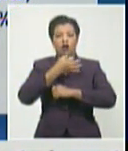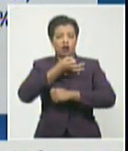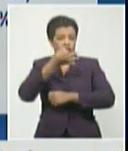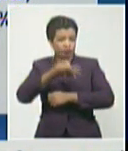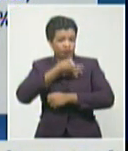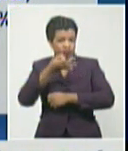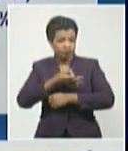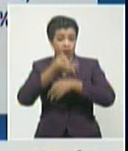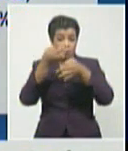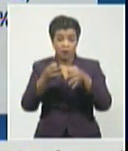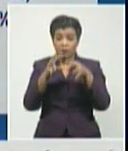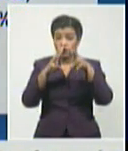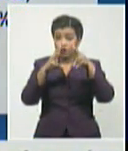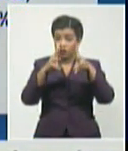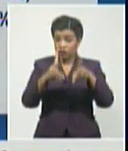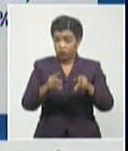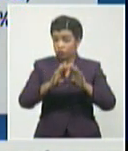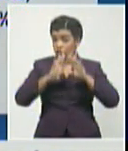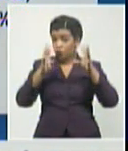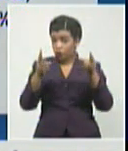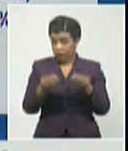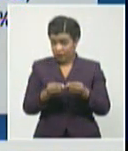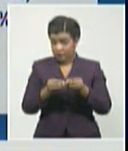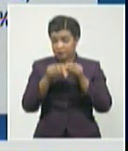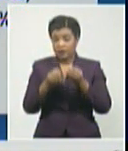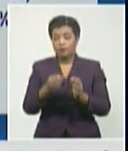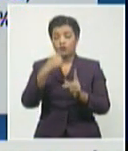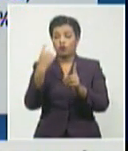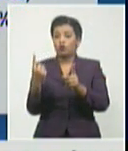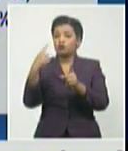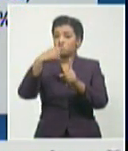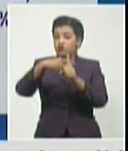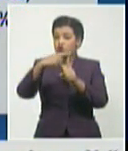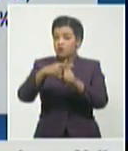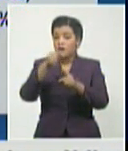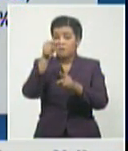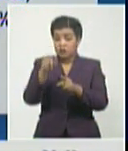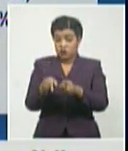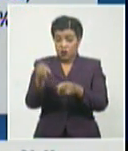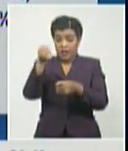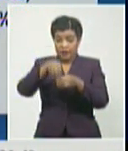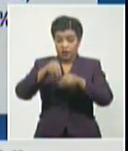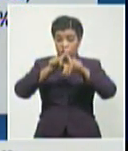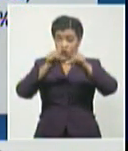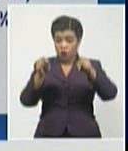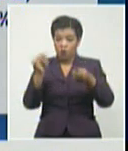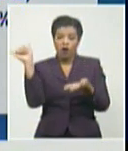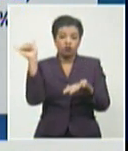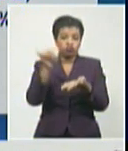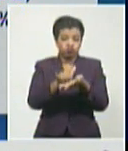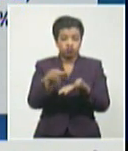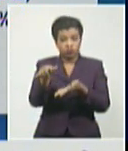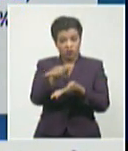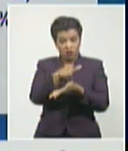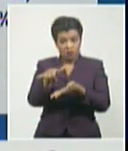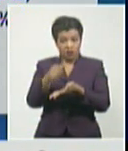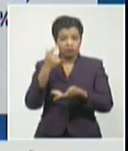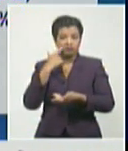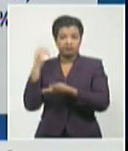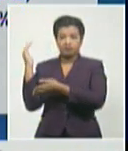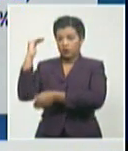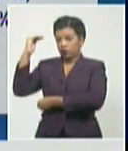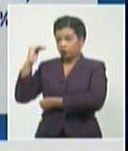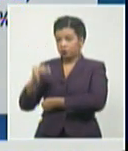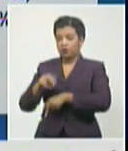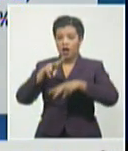cifra total aquí se suma los se suman los autóctonos y los importados usted tiene aquí el desglose la habana